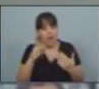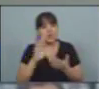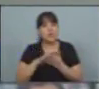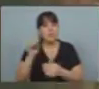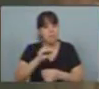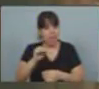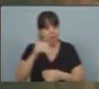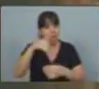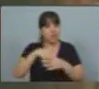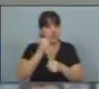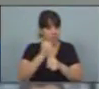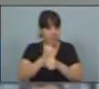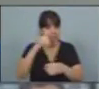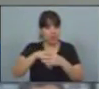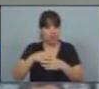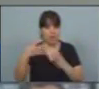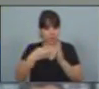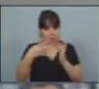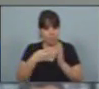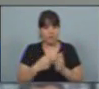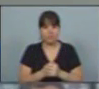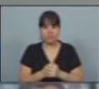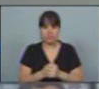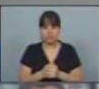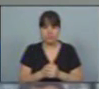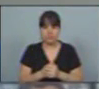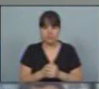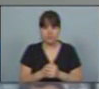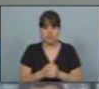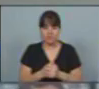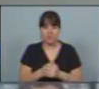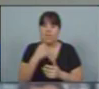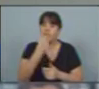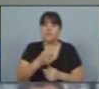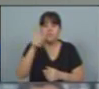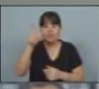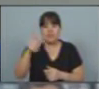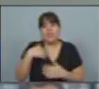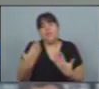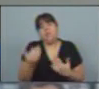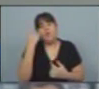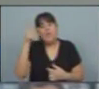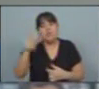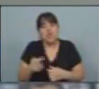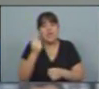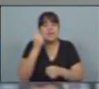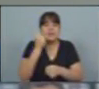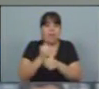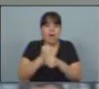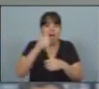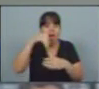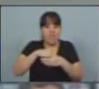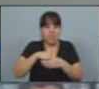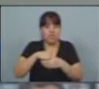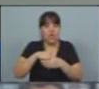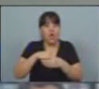de trabajo? Ojito, ¿eh? ¿Pero usted qué quiere? ¿Que una persona que está asalariada con una empresa salga por la televisión a decir que está indignada con que el